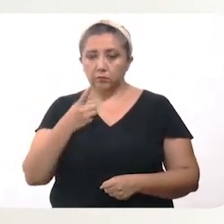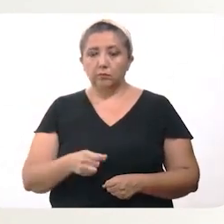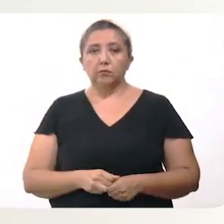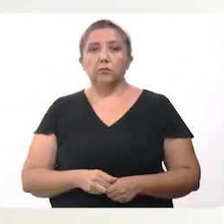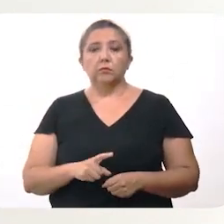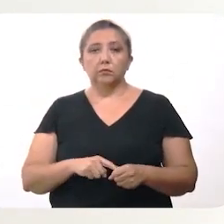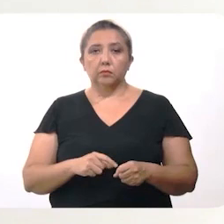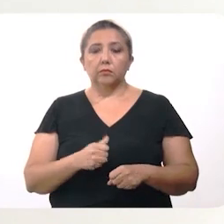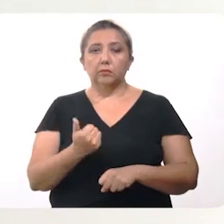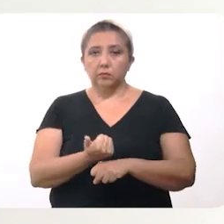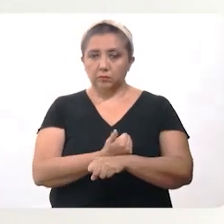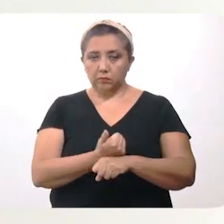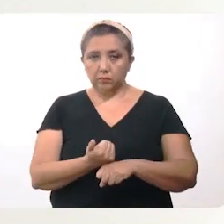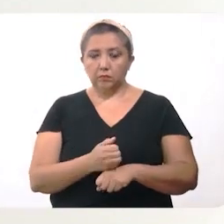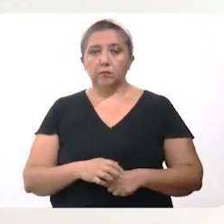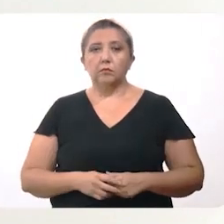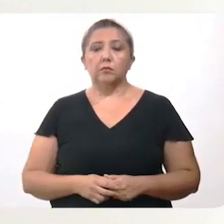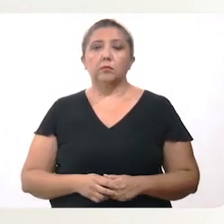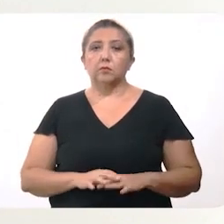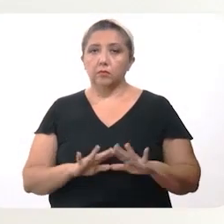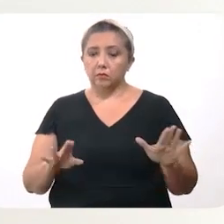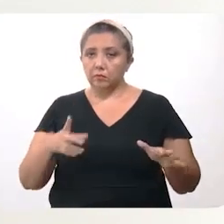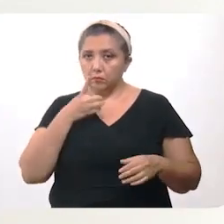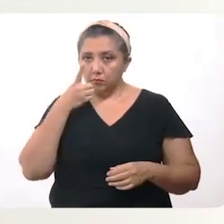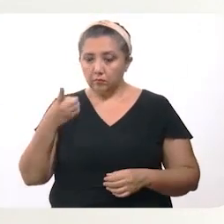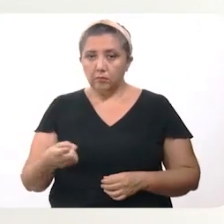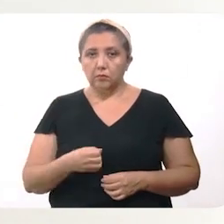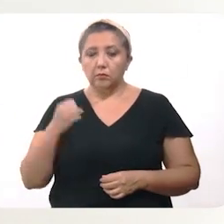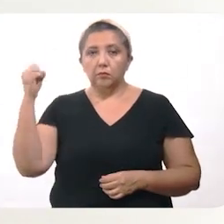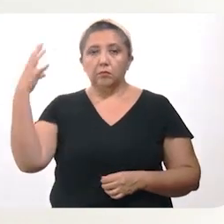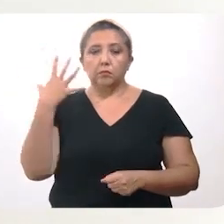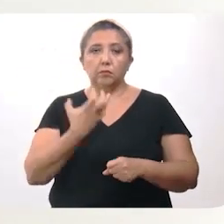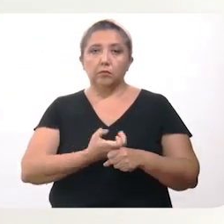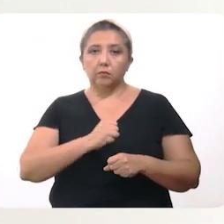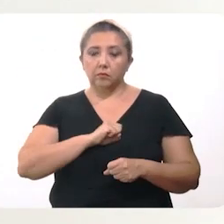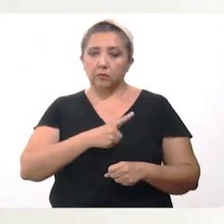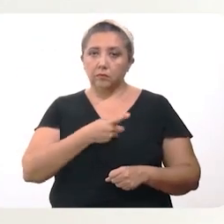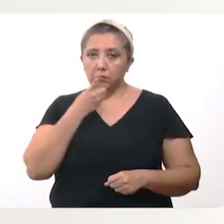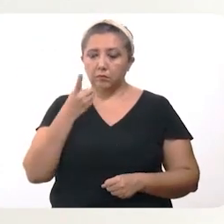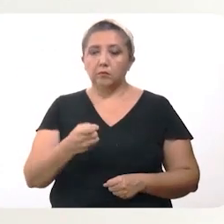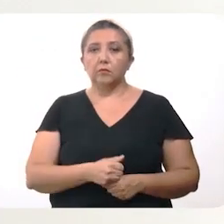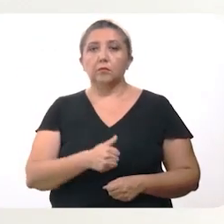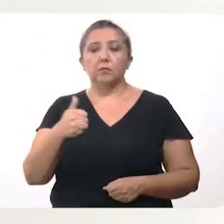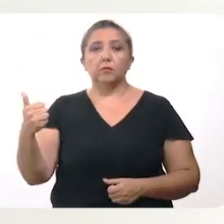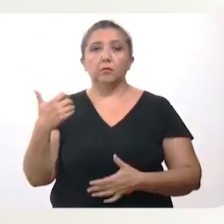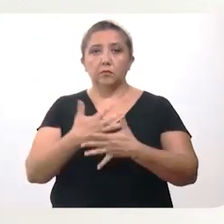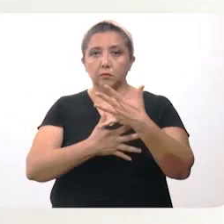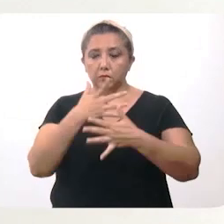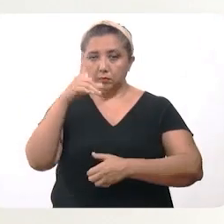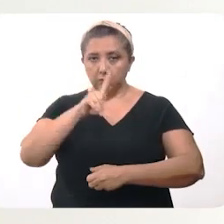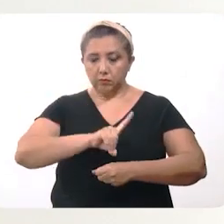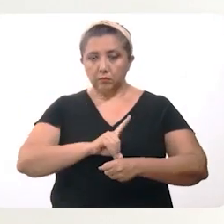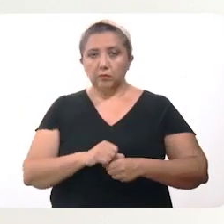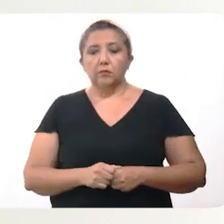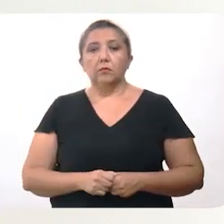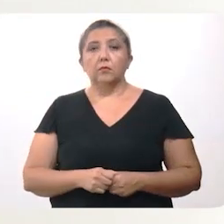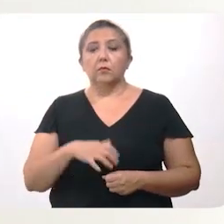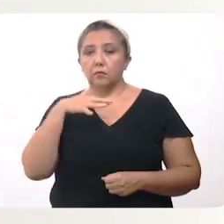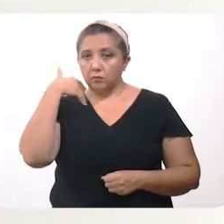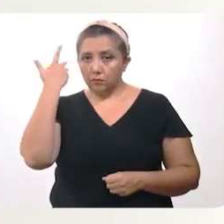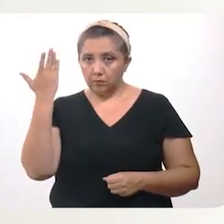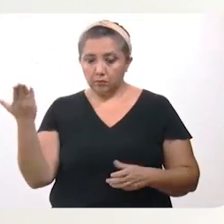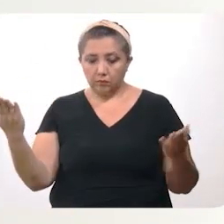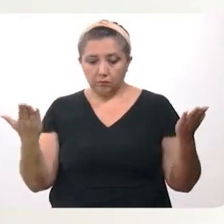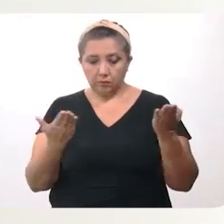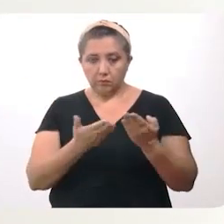de salud marcan color amarillo. Como se ha informado, el semáforo estatal de salud se va a dar a conocer cada 15 días con la